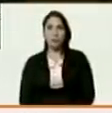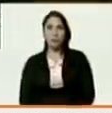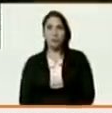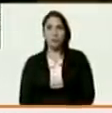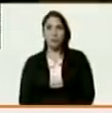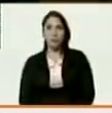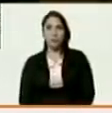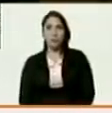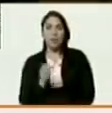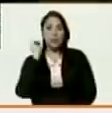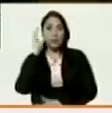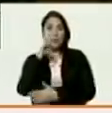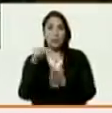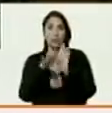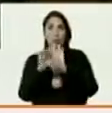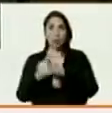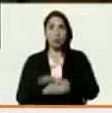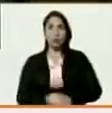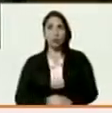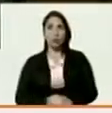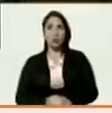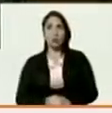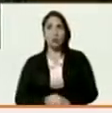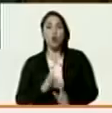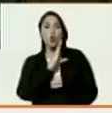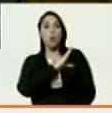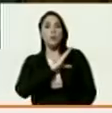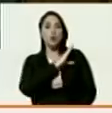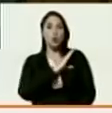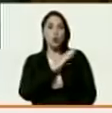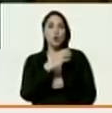de la Asamblea Nacional Constituyente, Comisión de Soberanía.